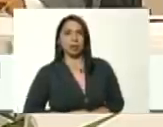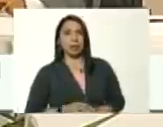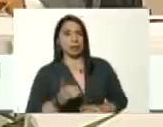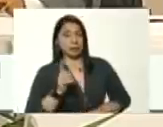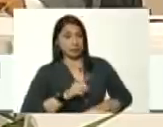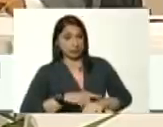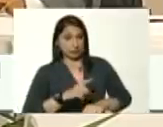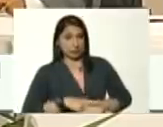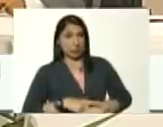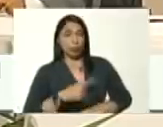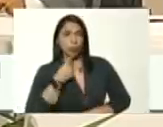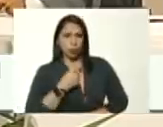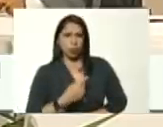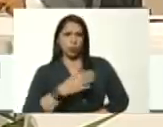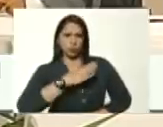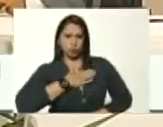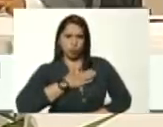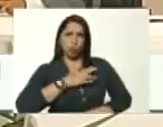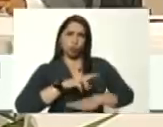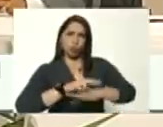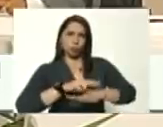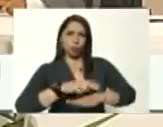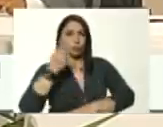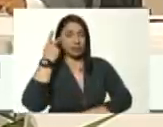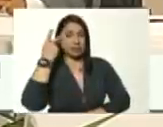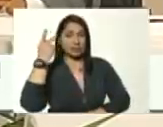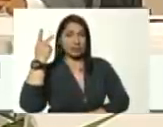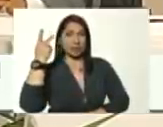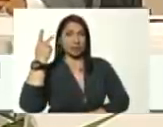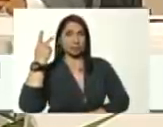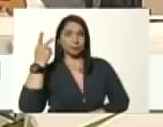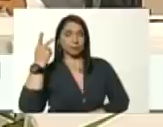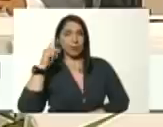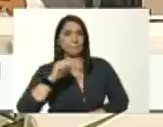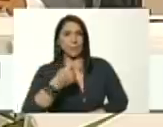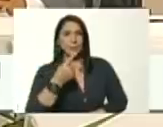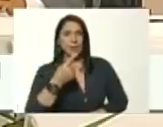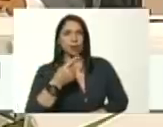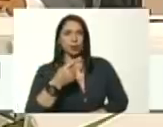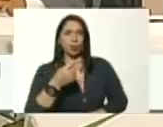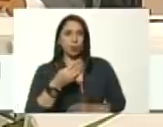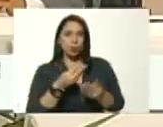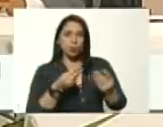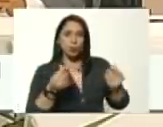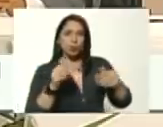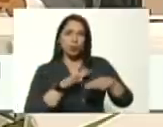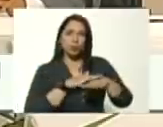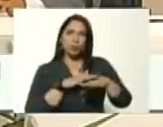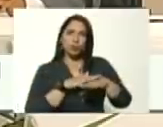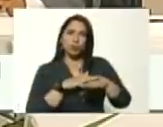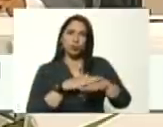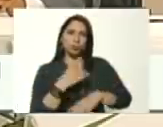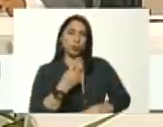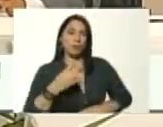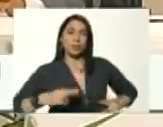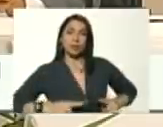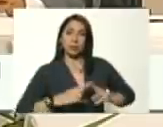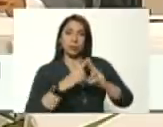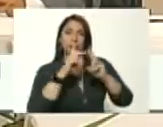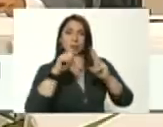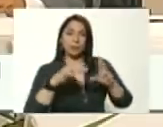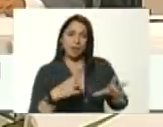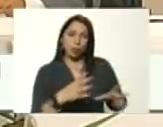psicoterapeutas lo primero lo que cura no es solamente el encuentro sino la